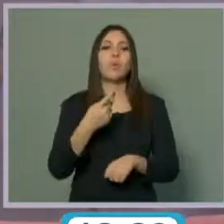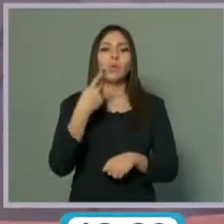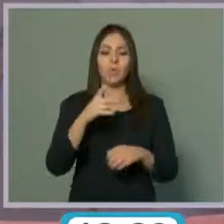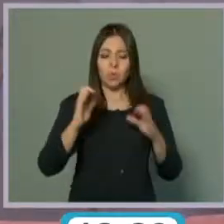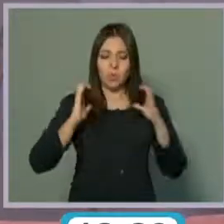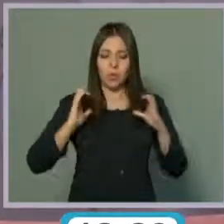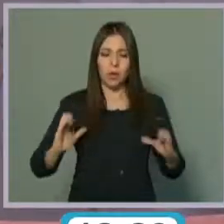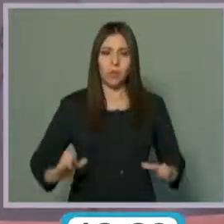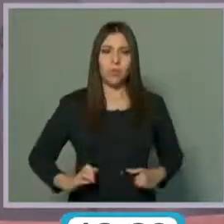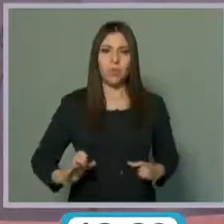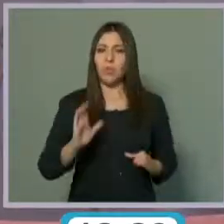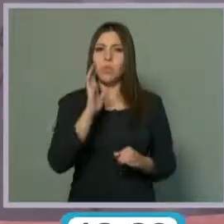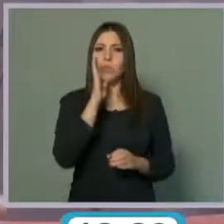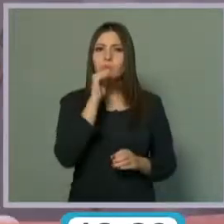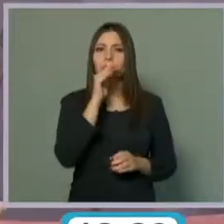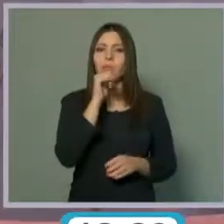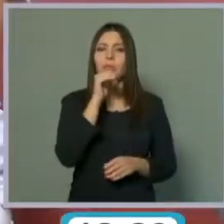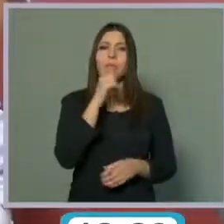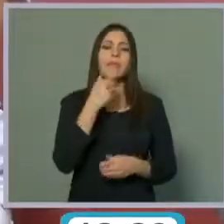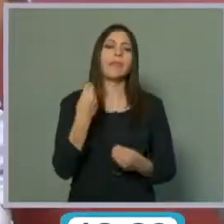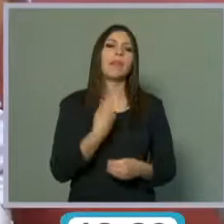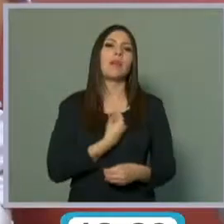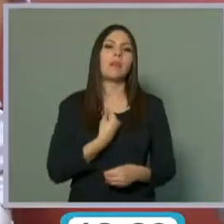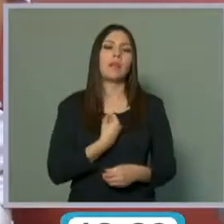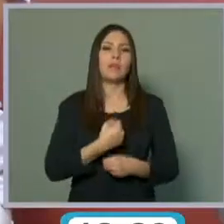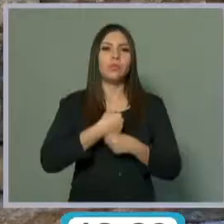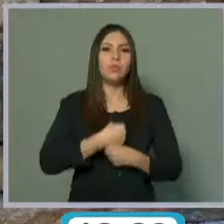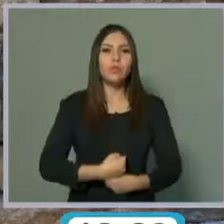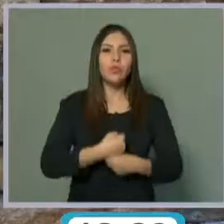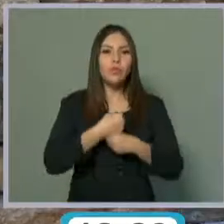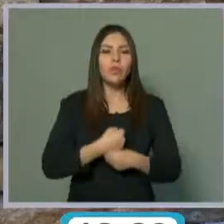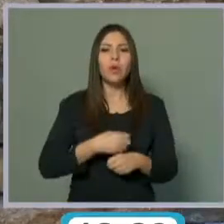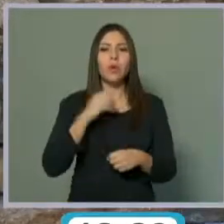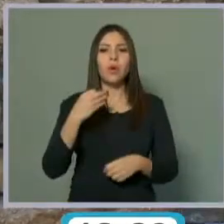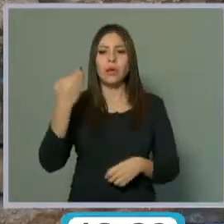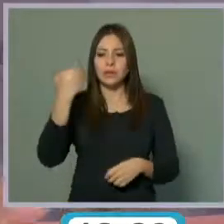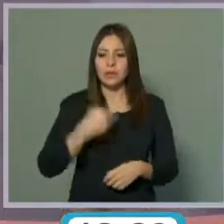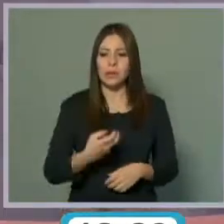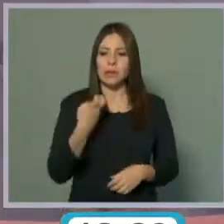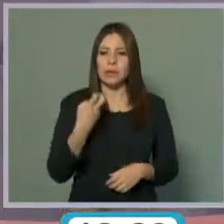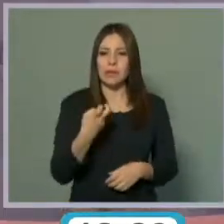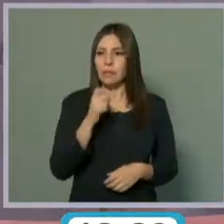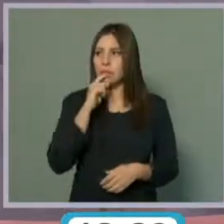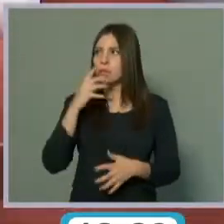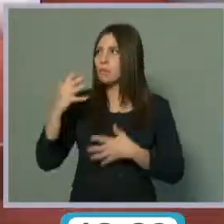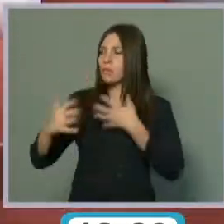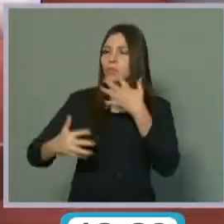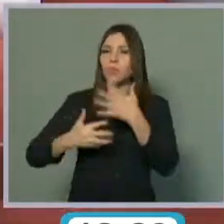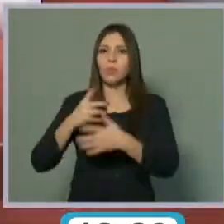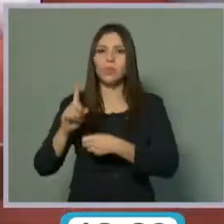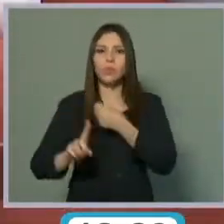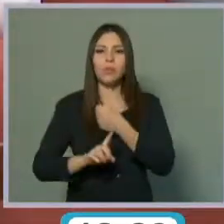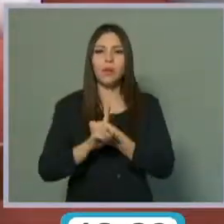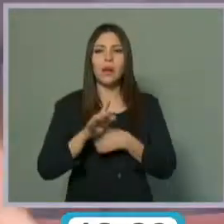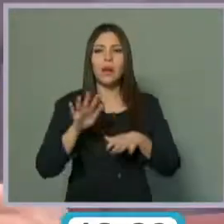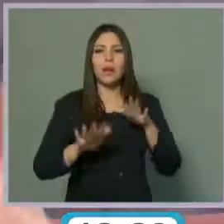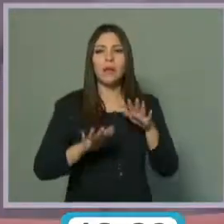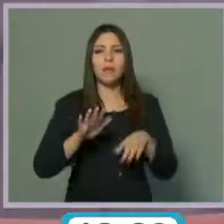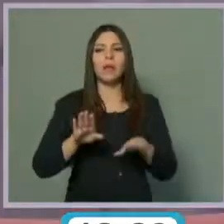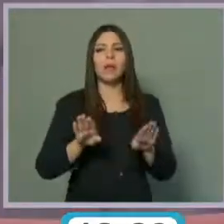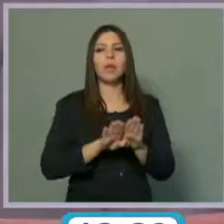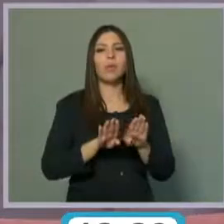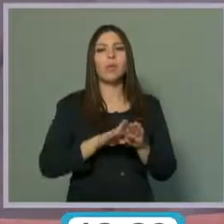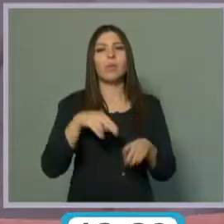cuerpo no es apto para sufrir o para vivenciar y aceptar que esto está pasando. Entonces, normalmente se dice